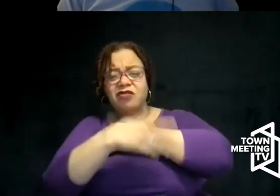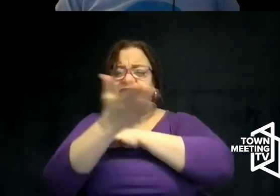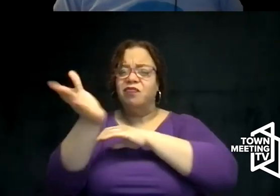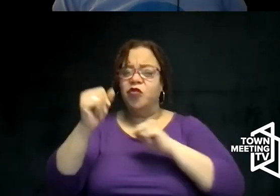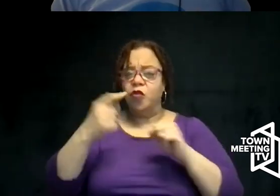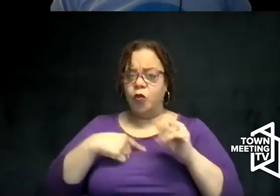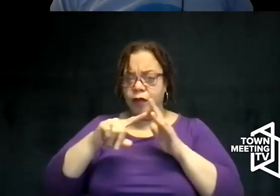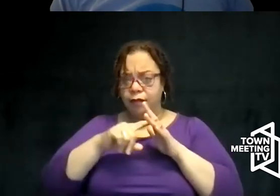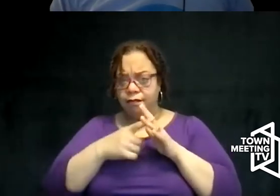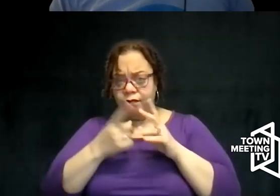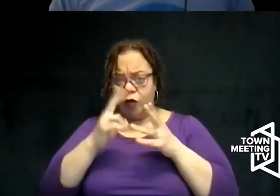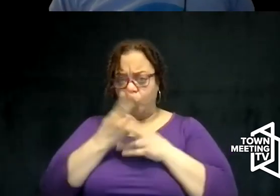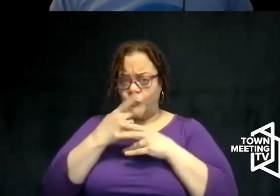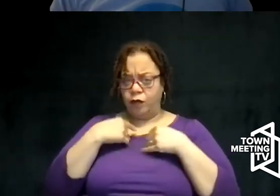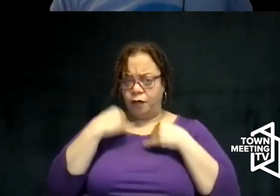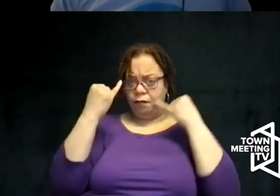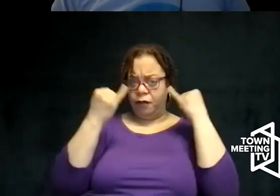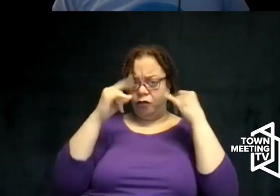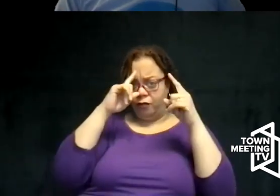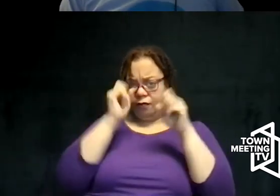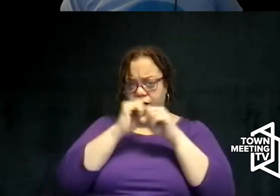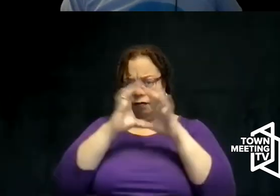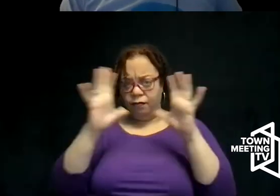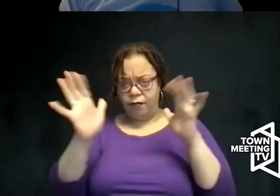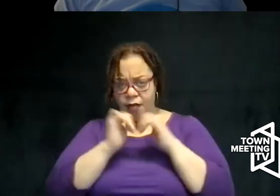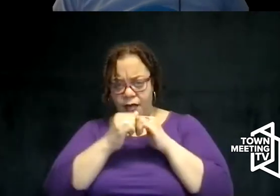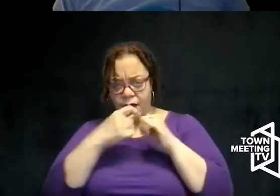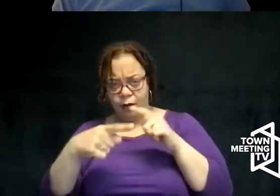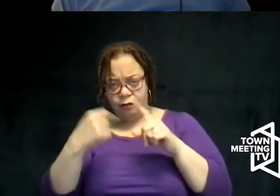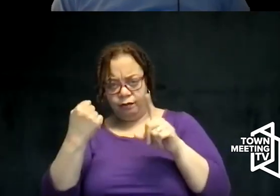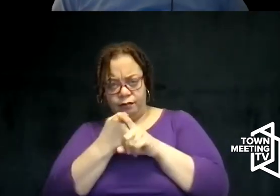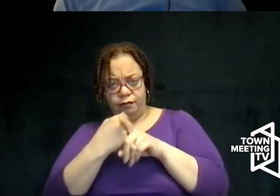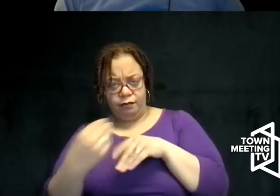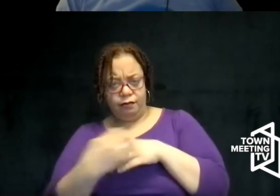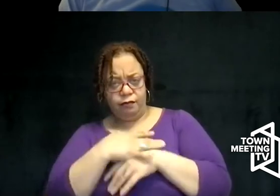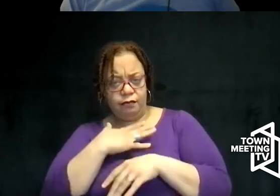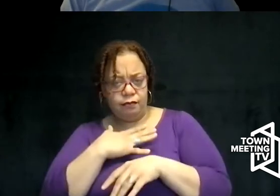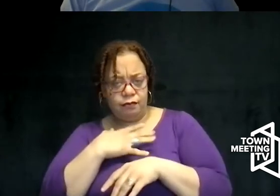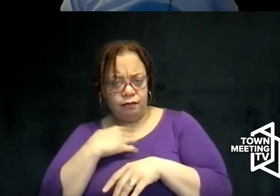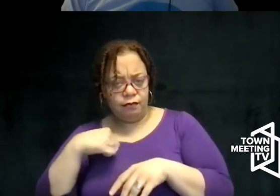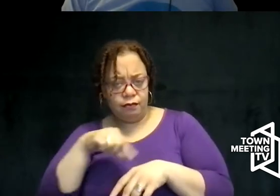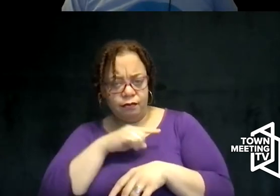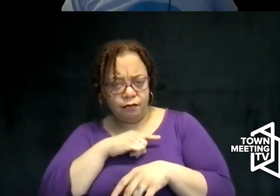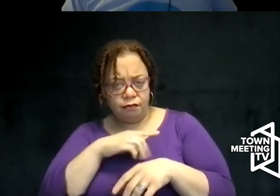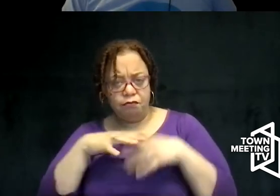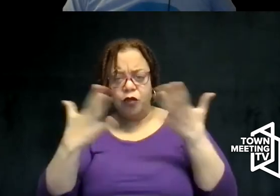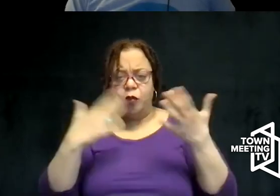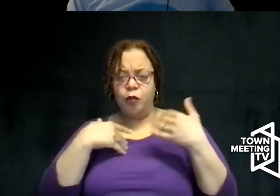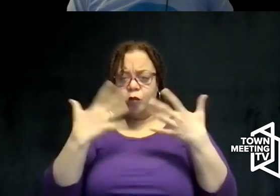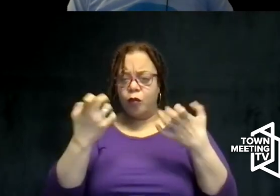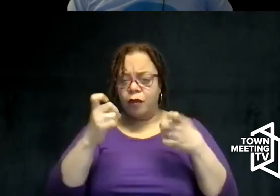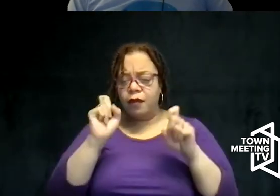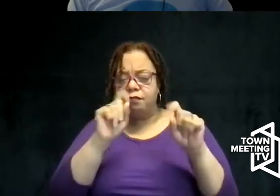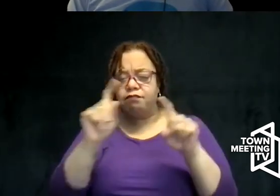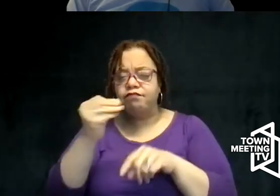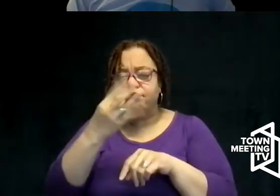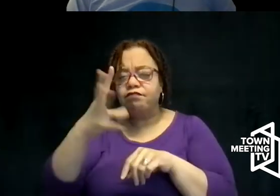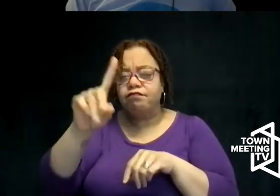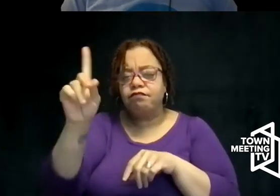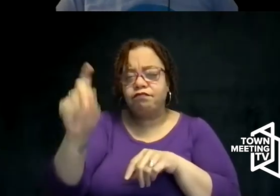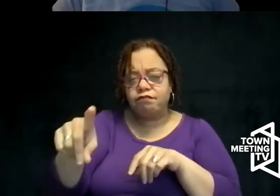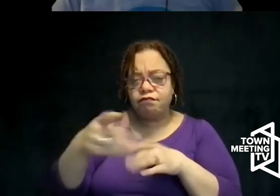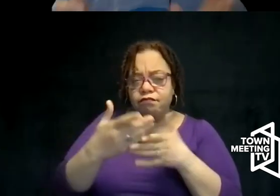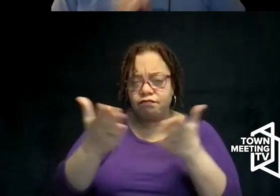cómo nos puede impactar a nosotros. Entonces quería preguntar algunas cosas de diferentes personas antes de